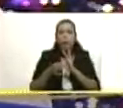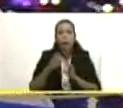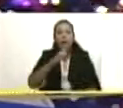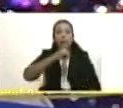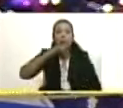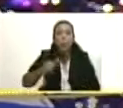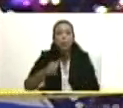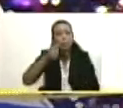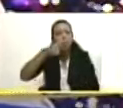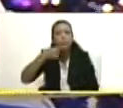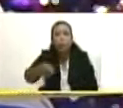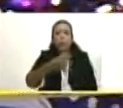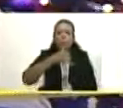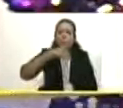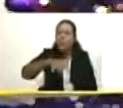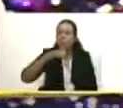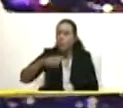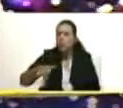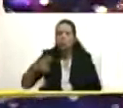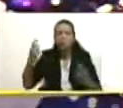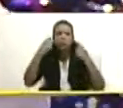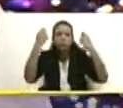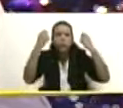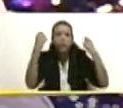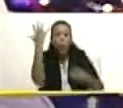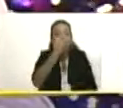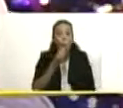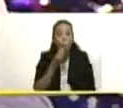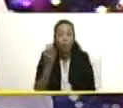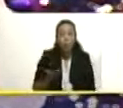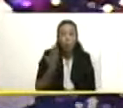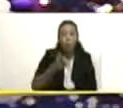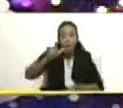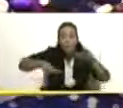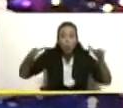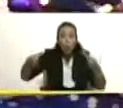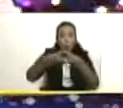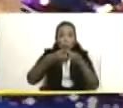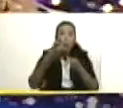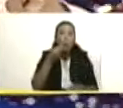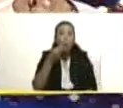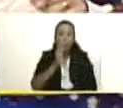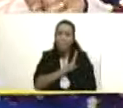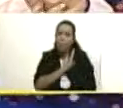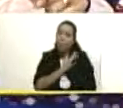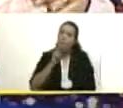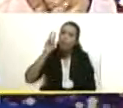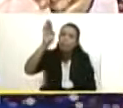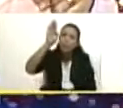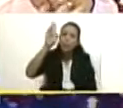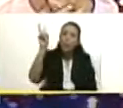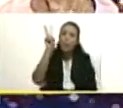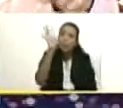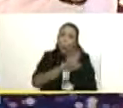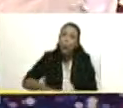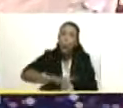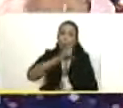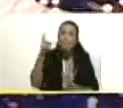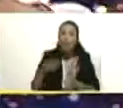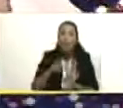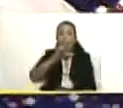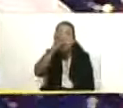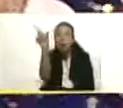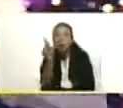denuncia pública, llamo a nuestro pueblo, sobre todo a la juventud, porque de ustedes pertenece la